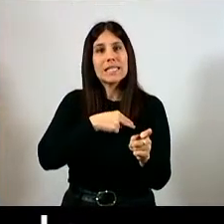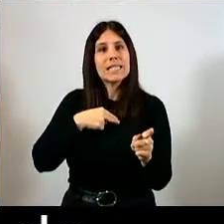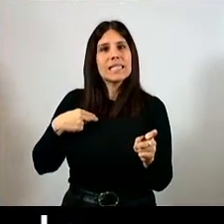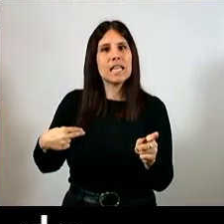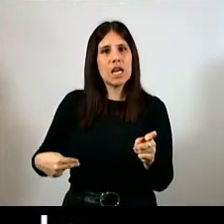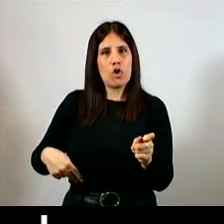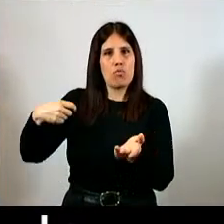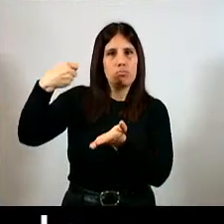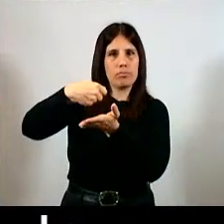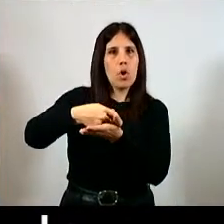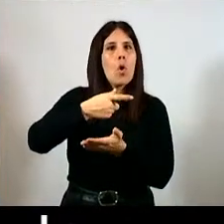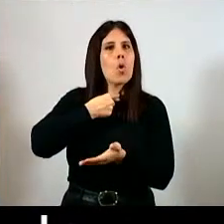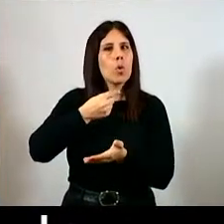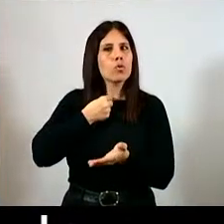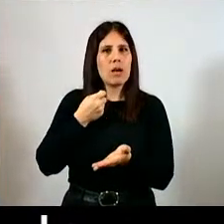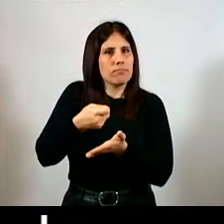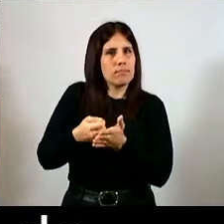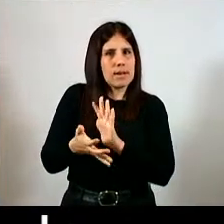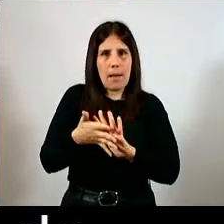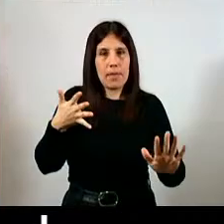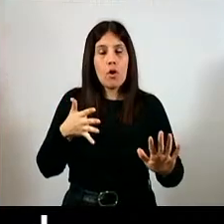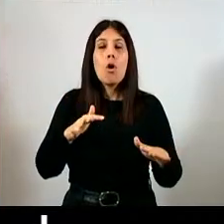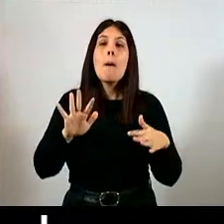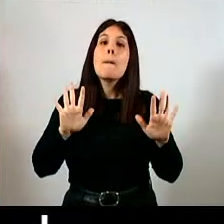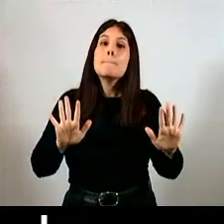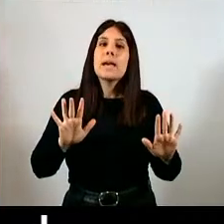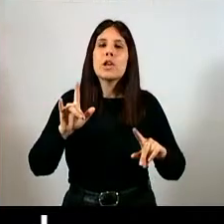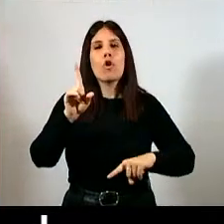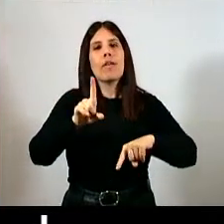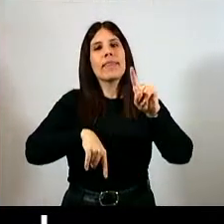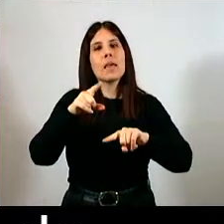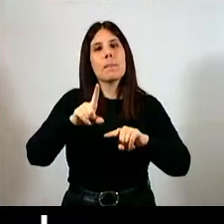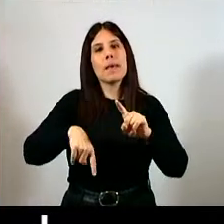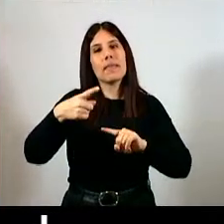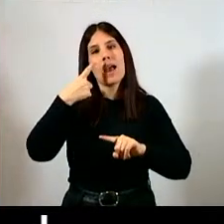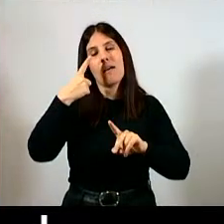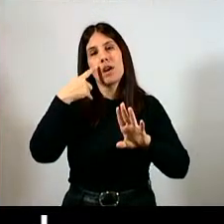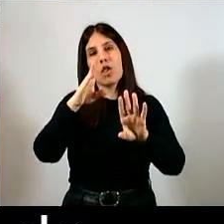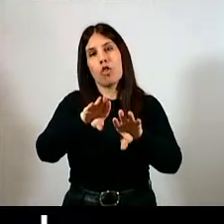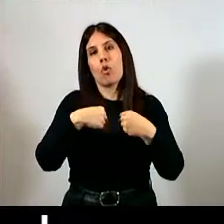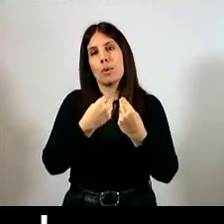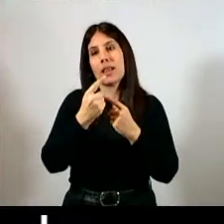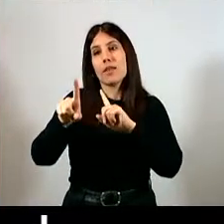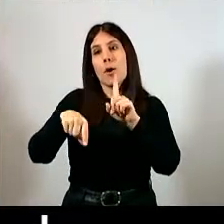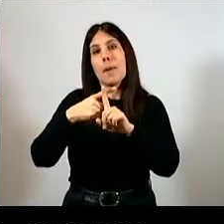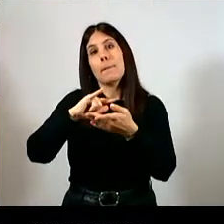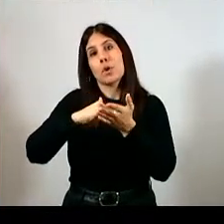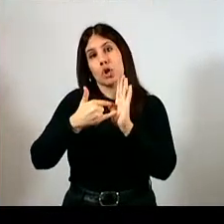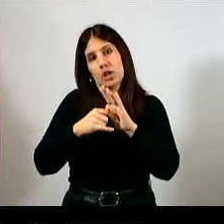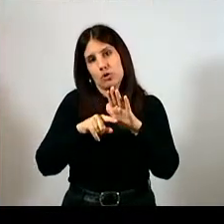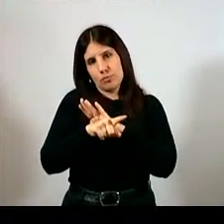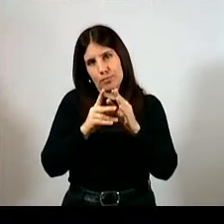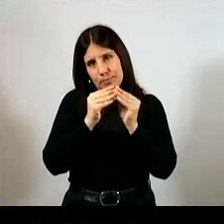cortos y les gusta hacerlo más rápido, pero va a depender mucho de toda la documentación y de todo el proyecto, cómo lo desarrollen.